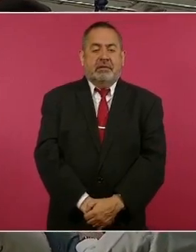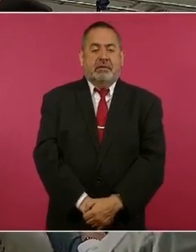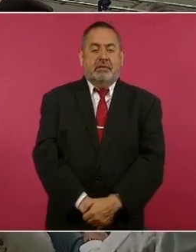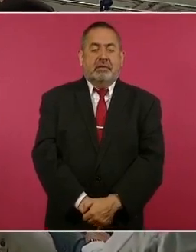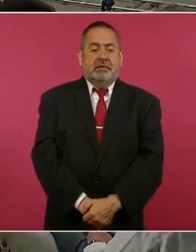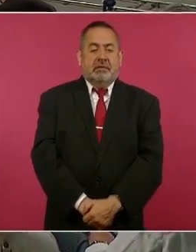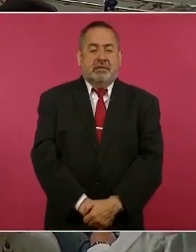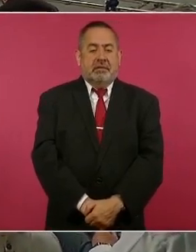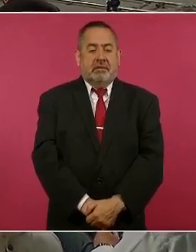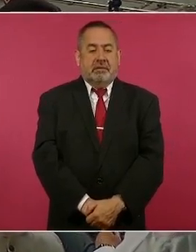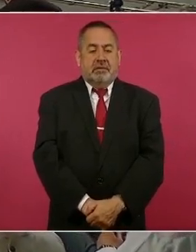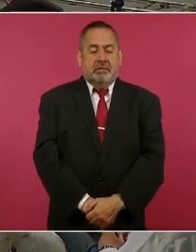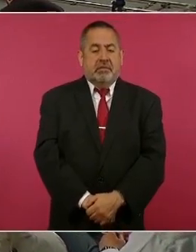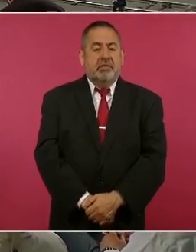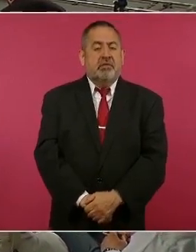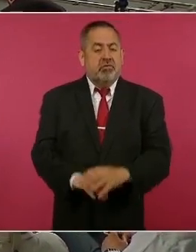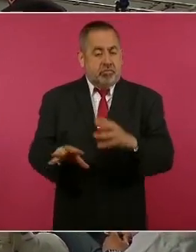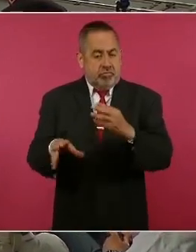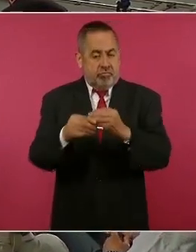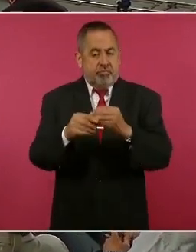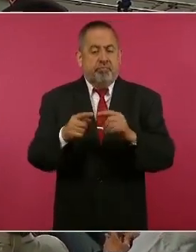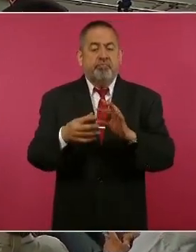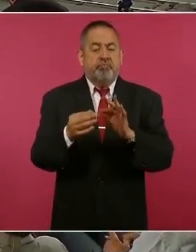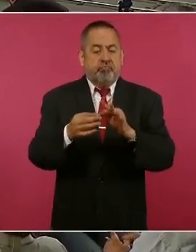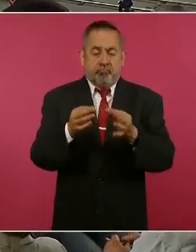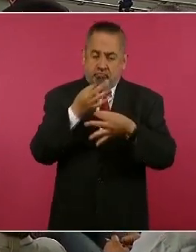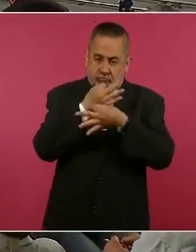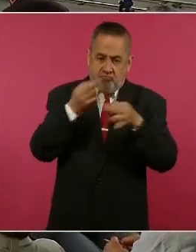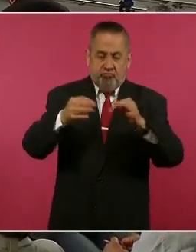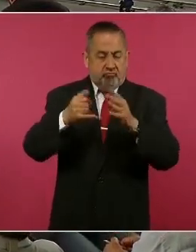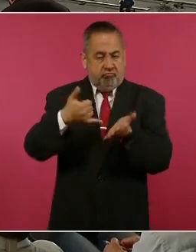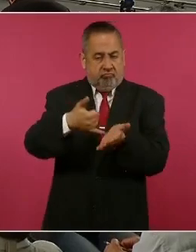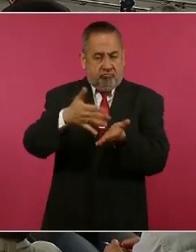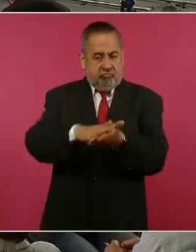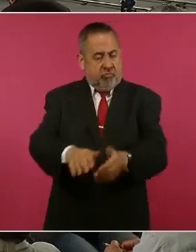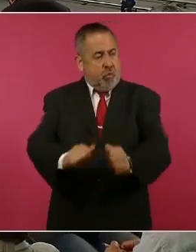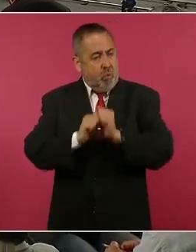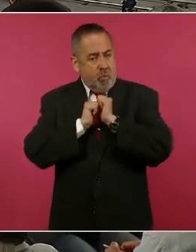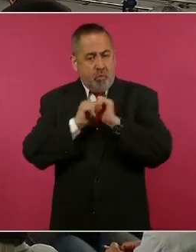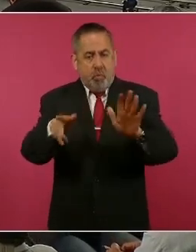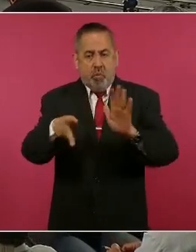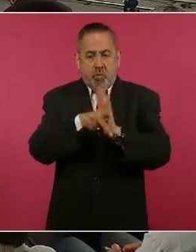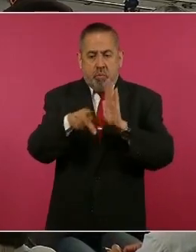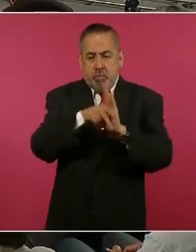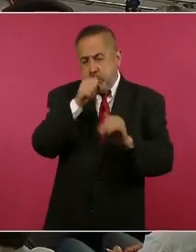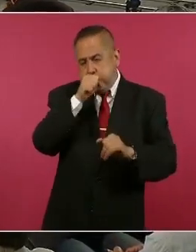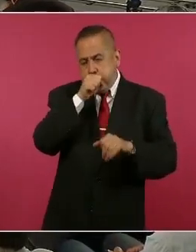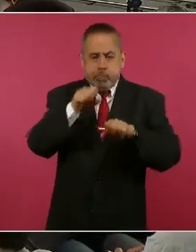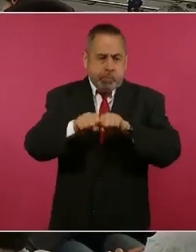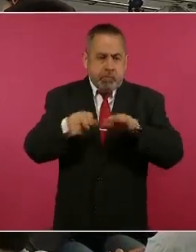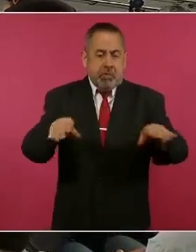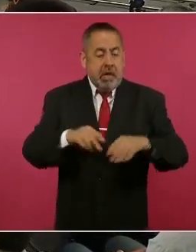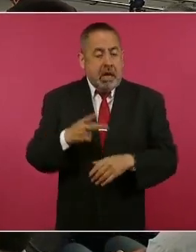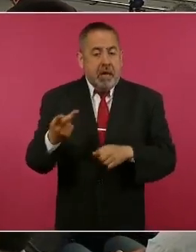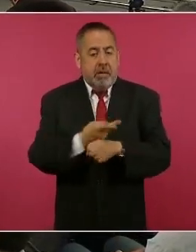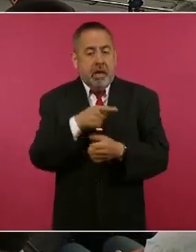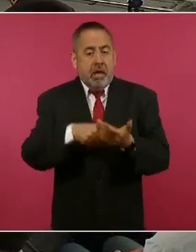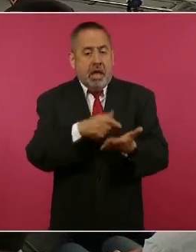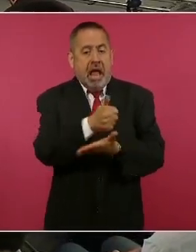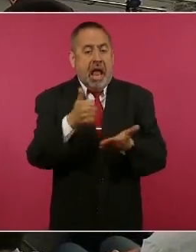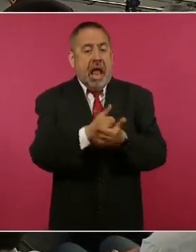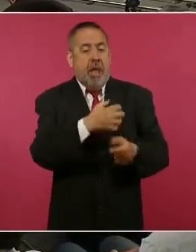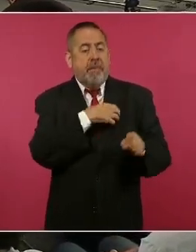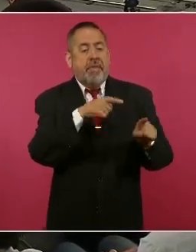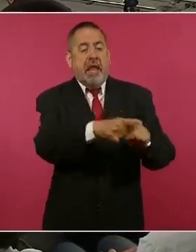Agregando a lo expresado nuestro comunicado de prensa, los hechos que han ocurrido en Quito y que han afectado